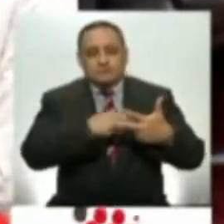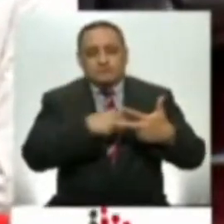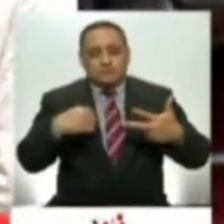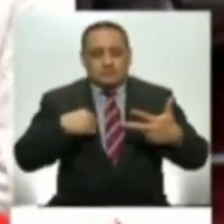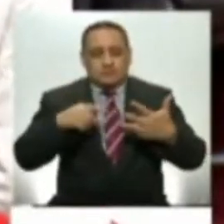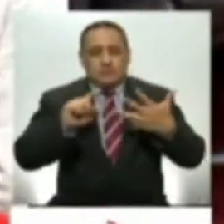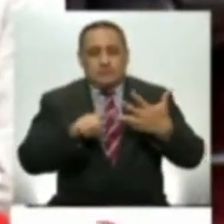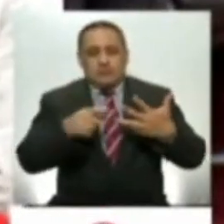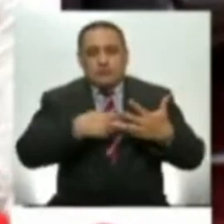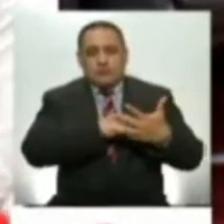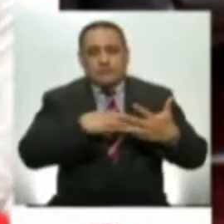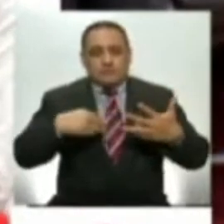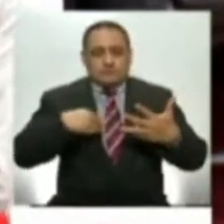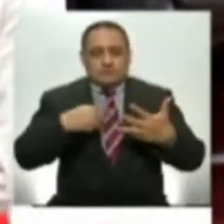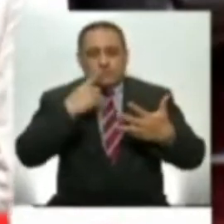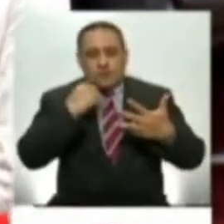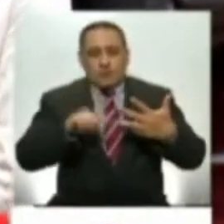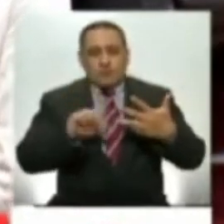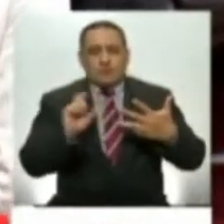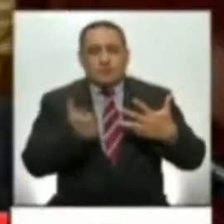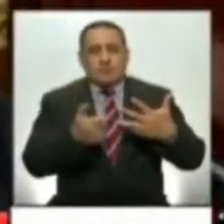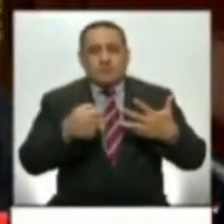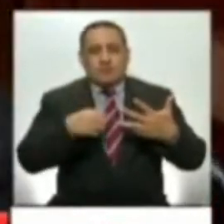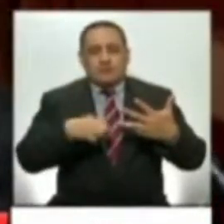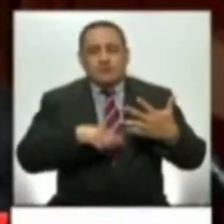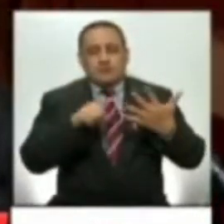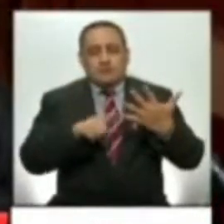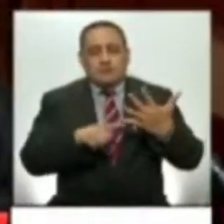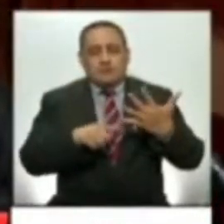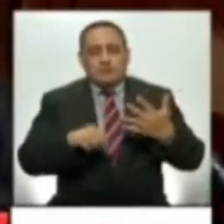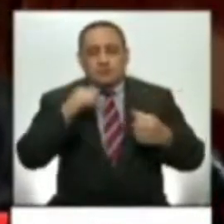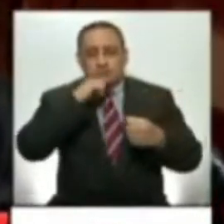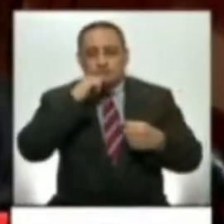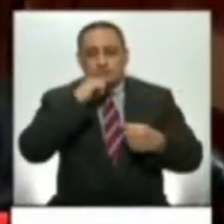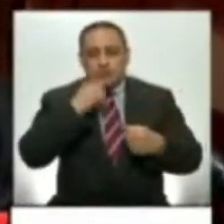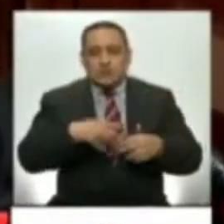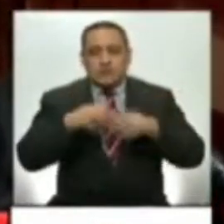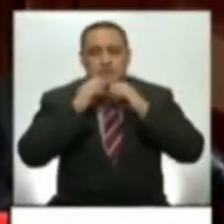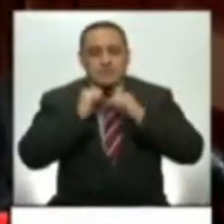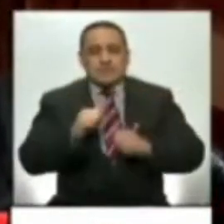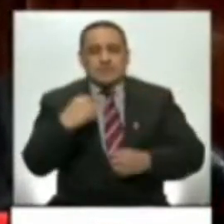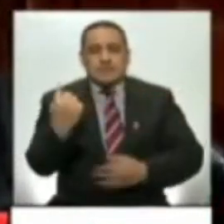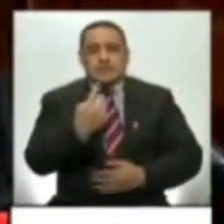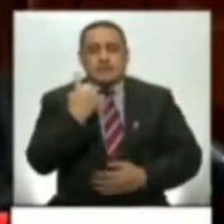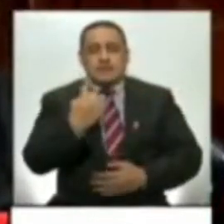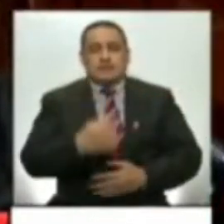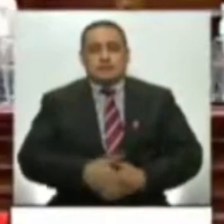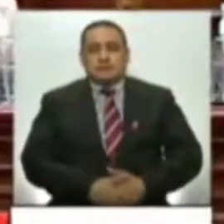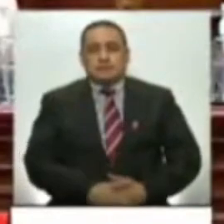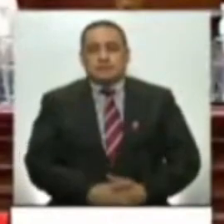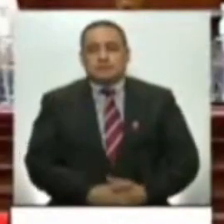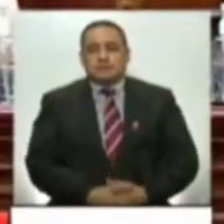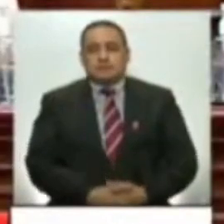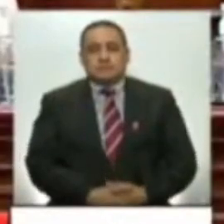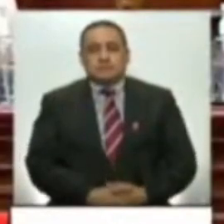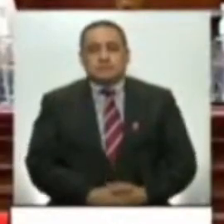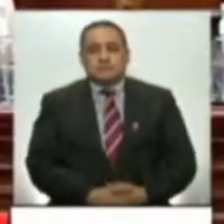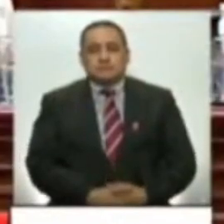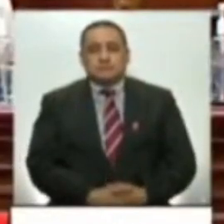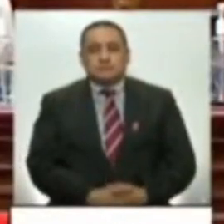Salazar, miembro del Pleno, Jorge Armando Rodríguez Vélez, miembro del Pleno, Lourdes Rita Vargas Guamán, secretaria general.